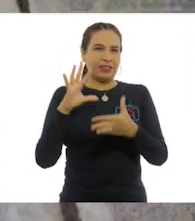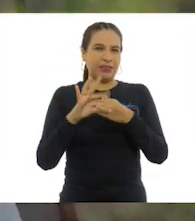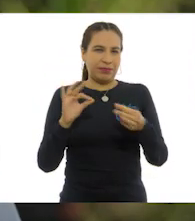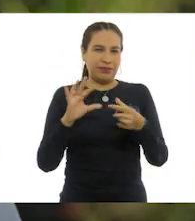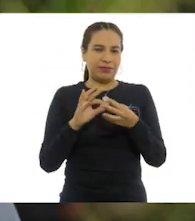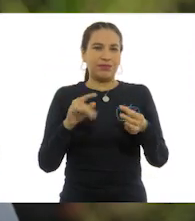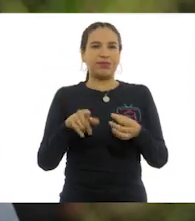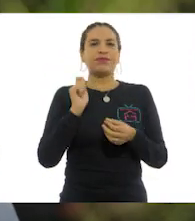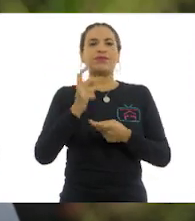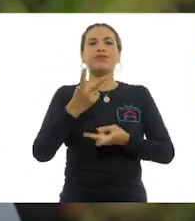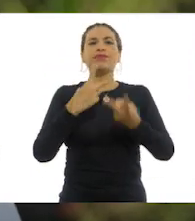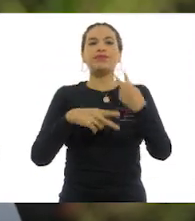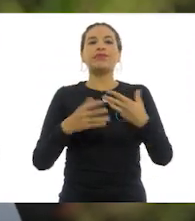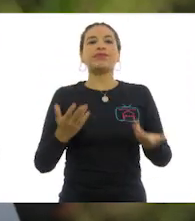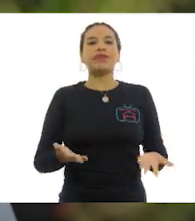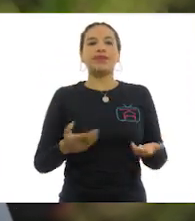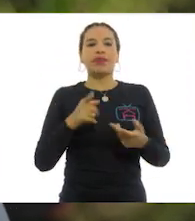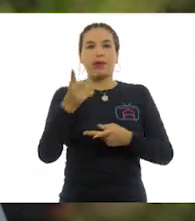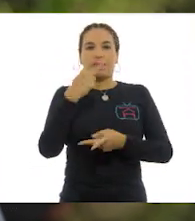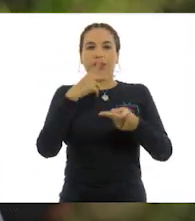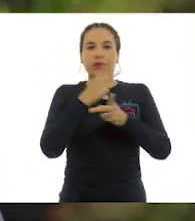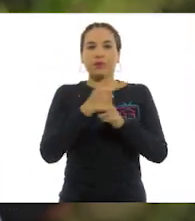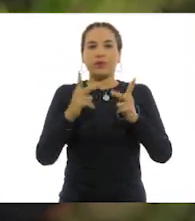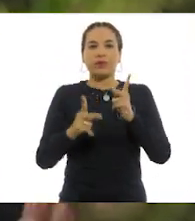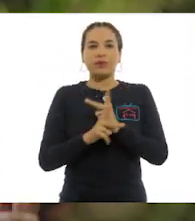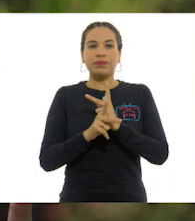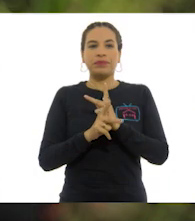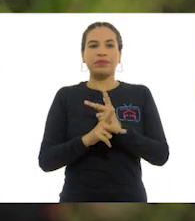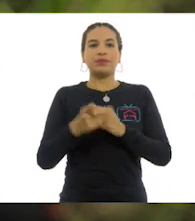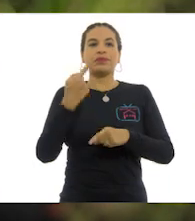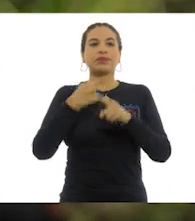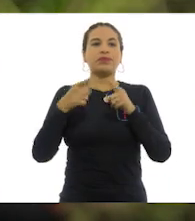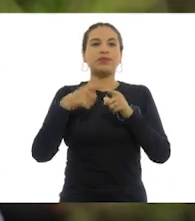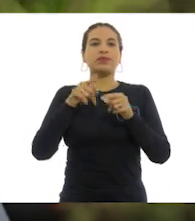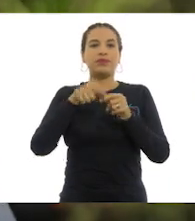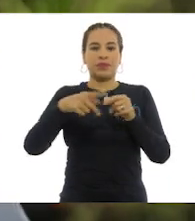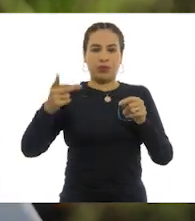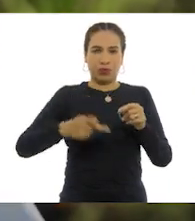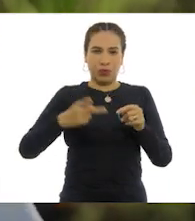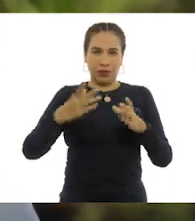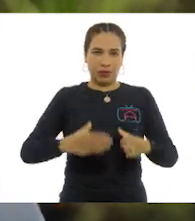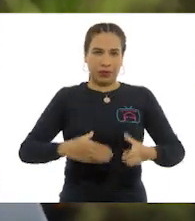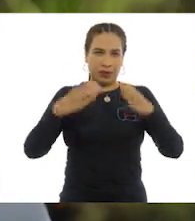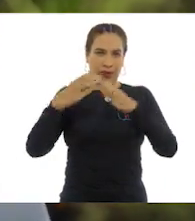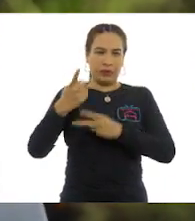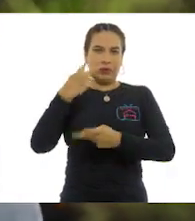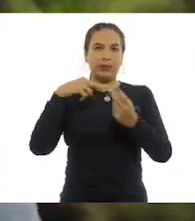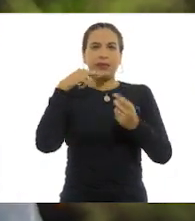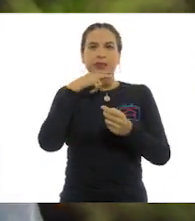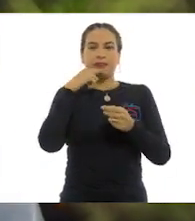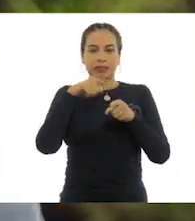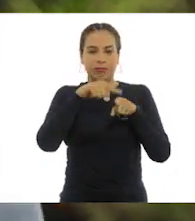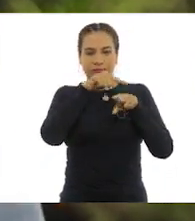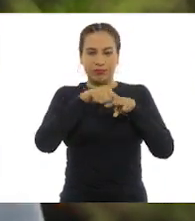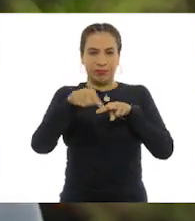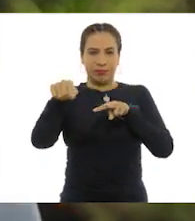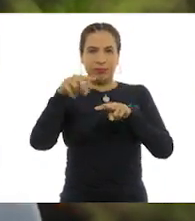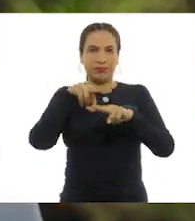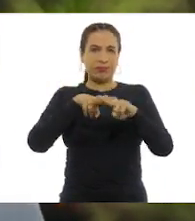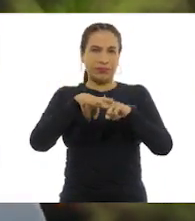va a dar como resultado que la producción en barricas de pulque tenga un medio rápido de trasladarlo a la